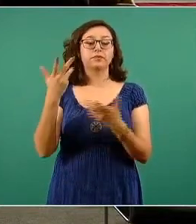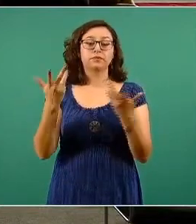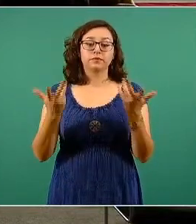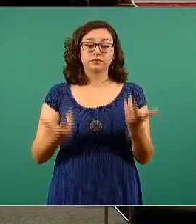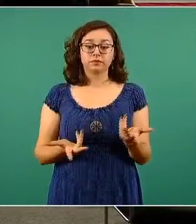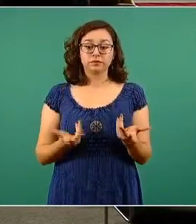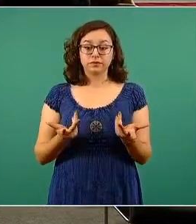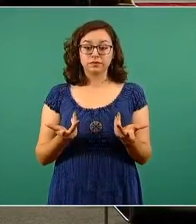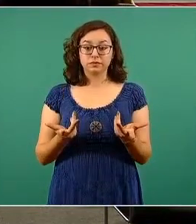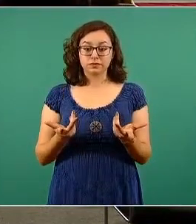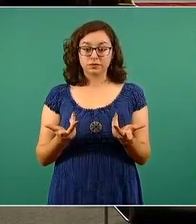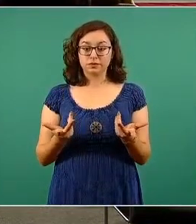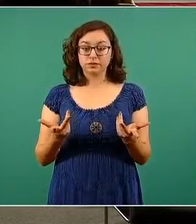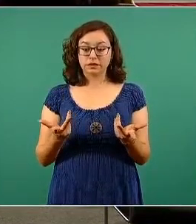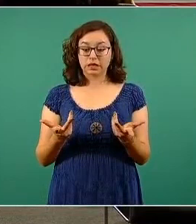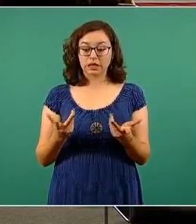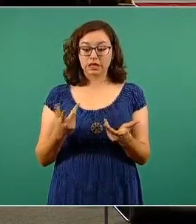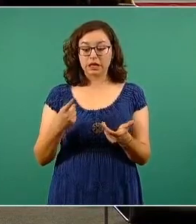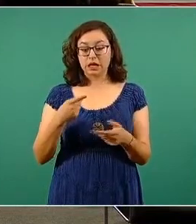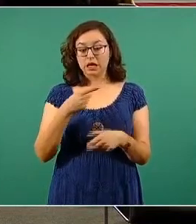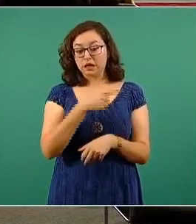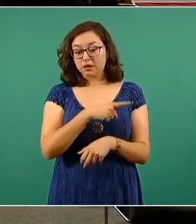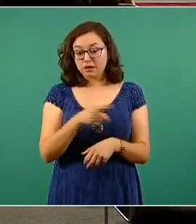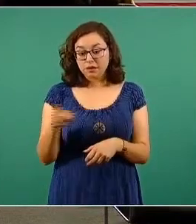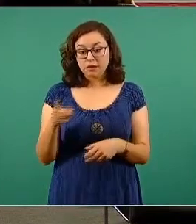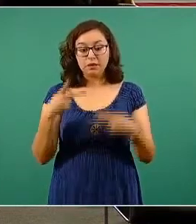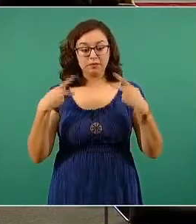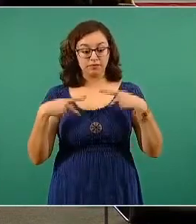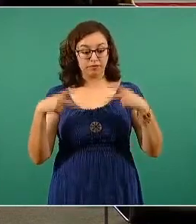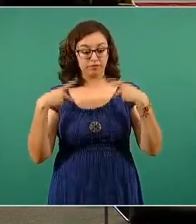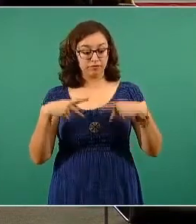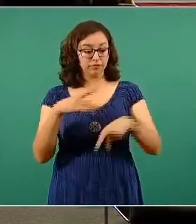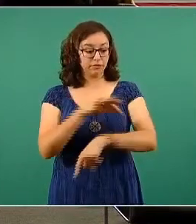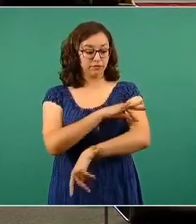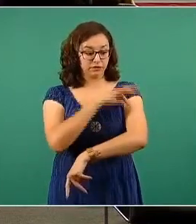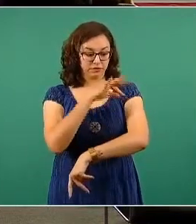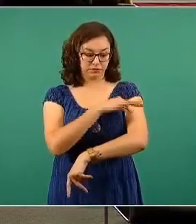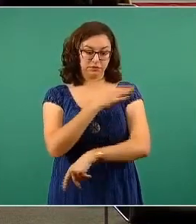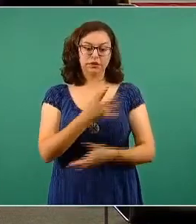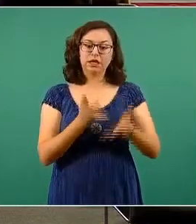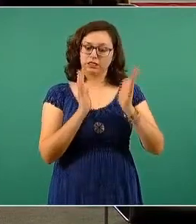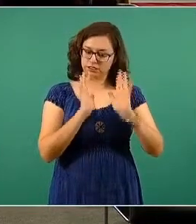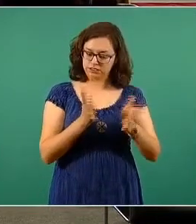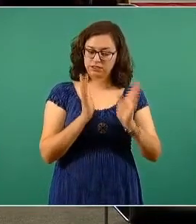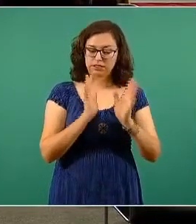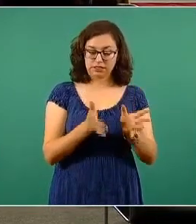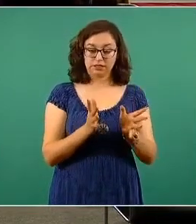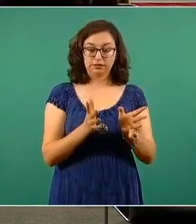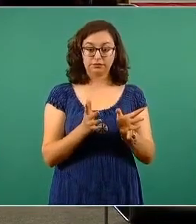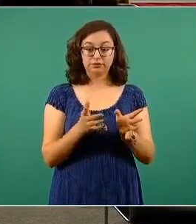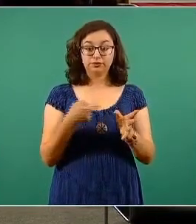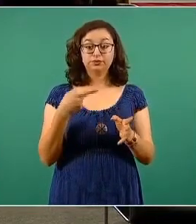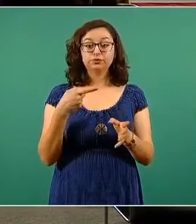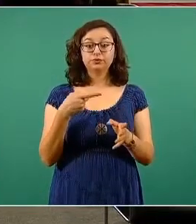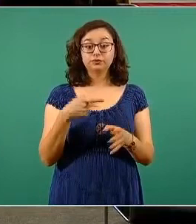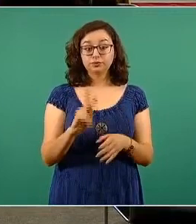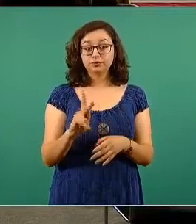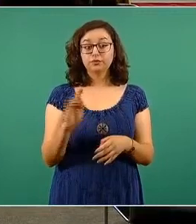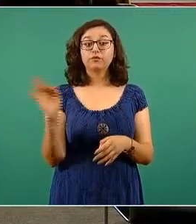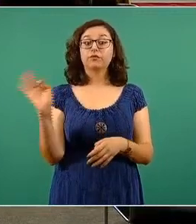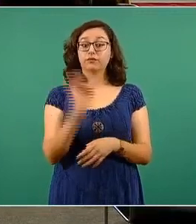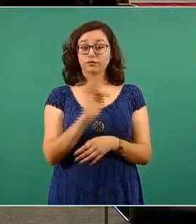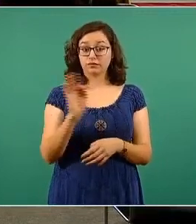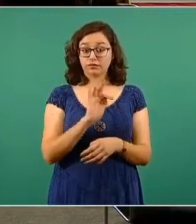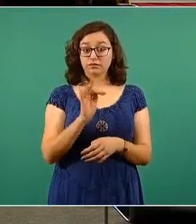el comportamiento o la participación de personas vacunadas con capacidad todavía de